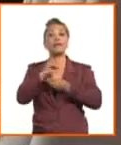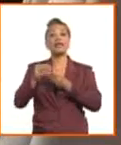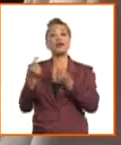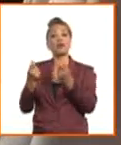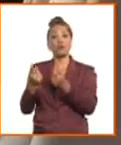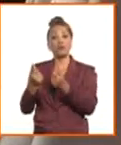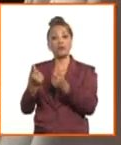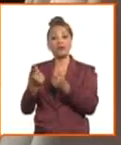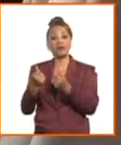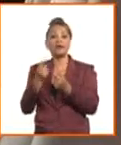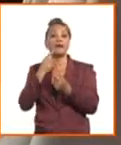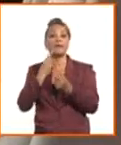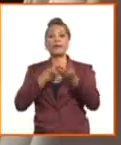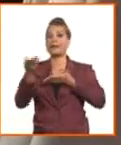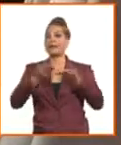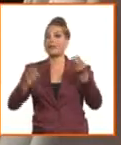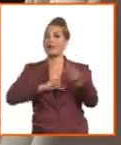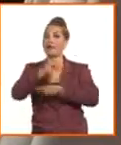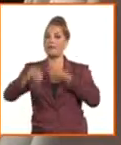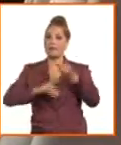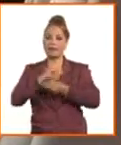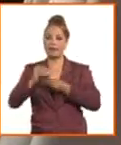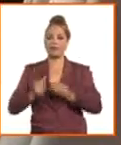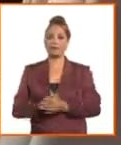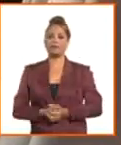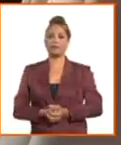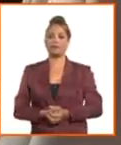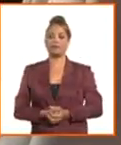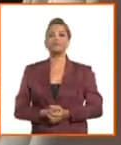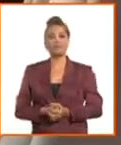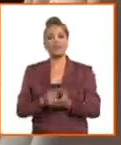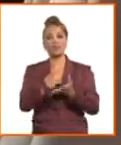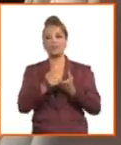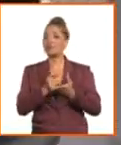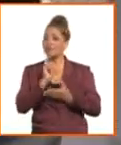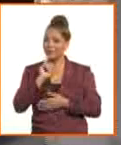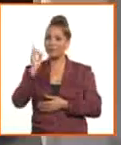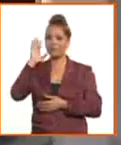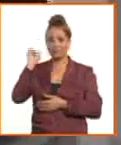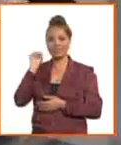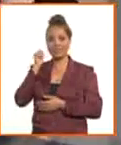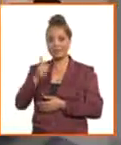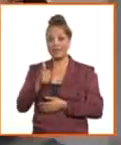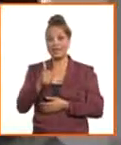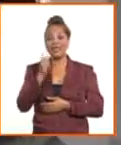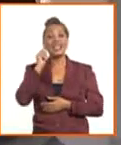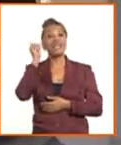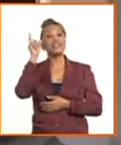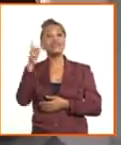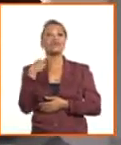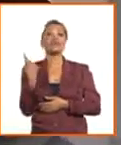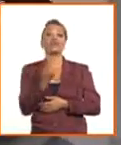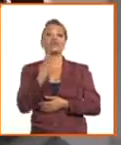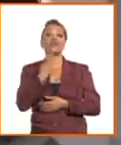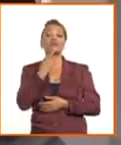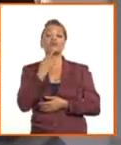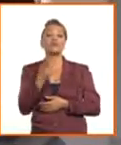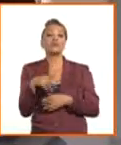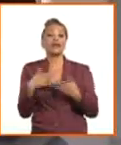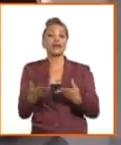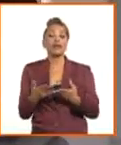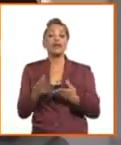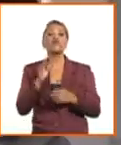la economía para el mercado cambiario. Esa es la cosa, ¿ves? Tú me apoyas en esa comprensión. O sea, la idea es que nosotros tenemos que responder por un